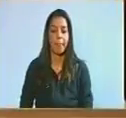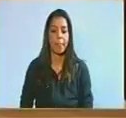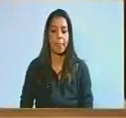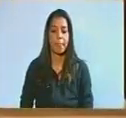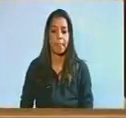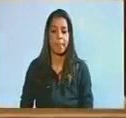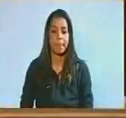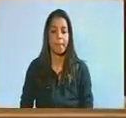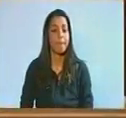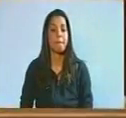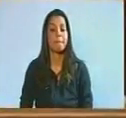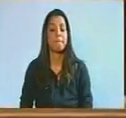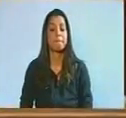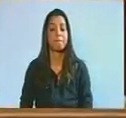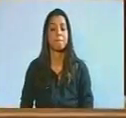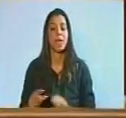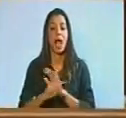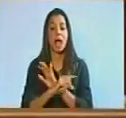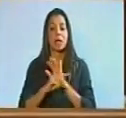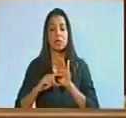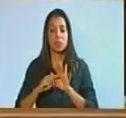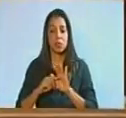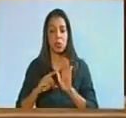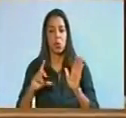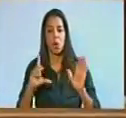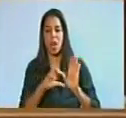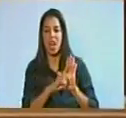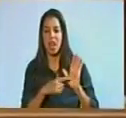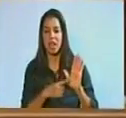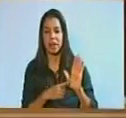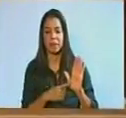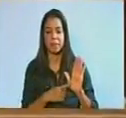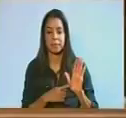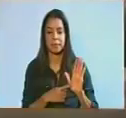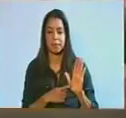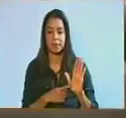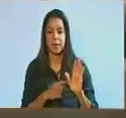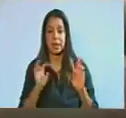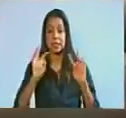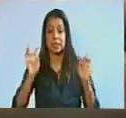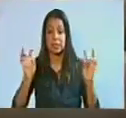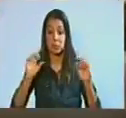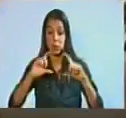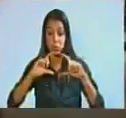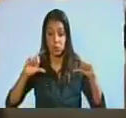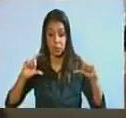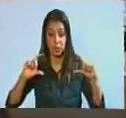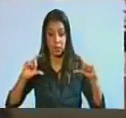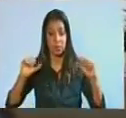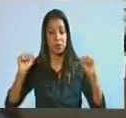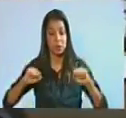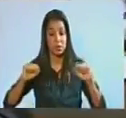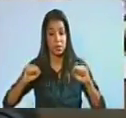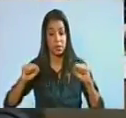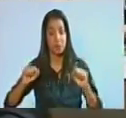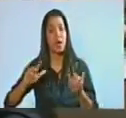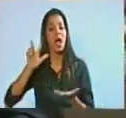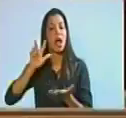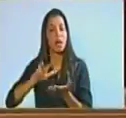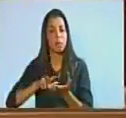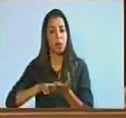En consideración el artículo de la ley. El título, perdón. Aprobado título,